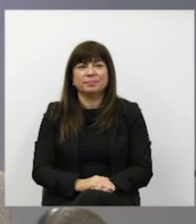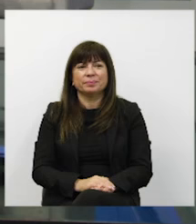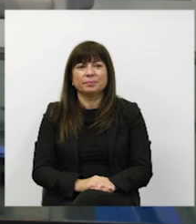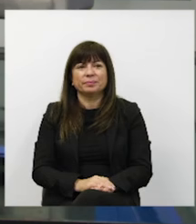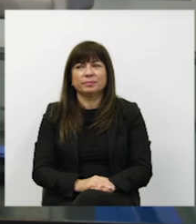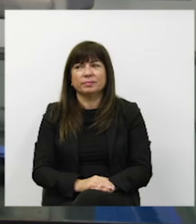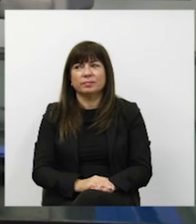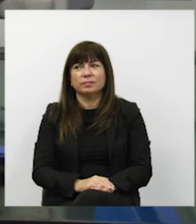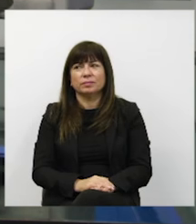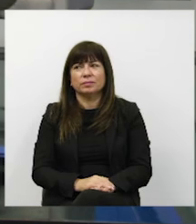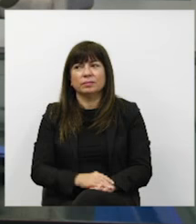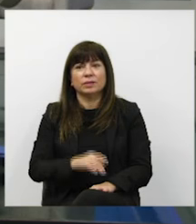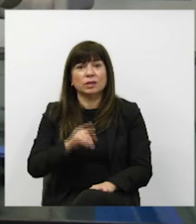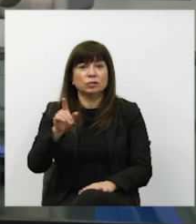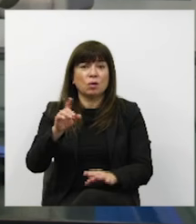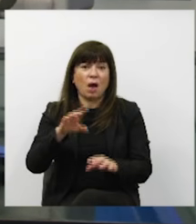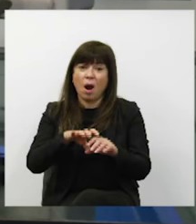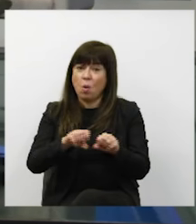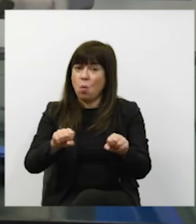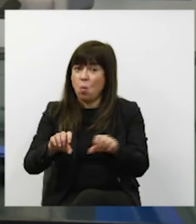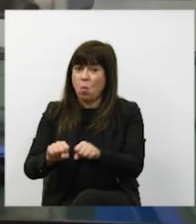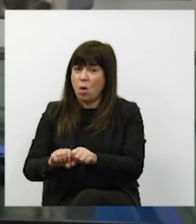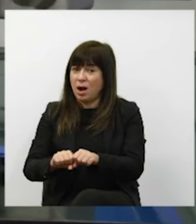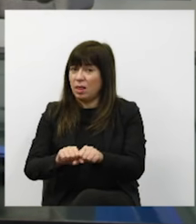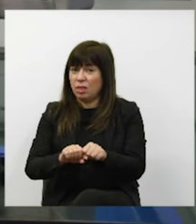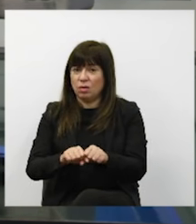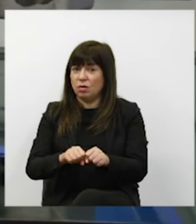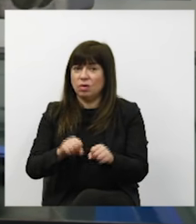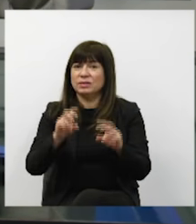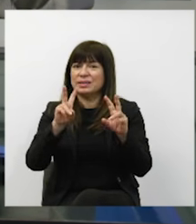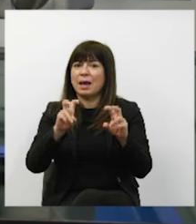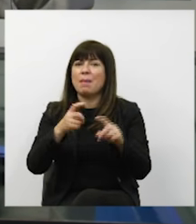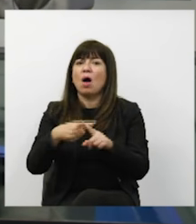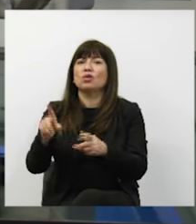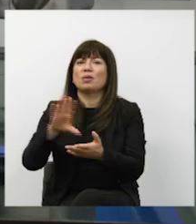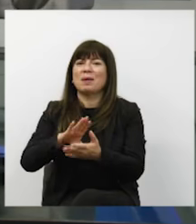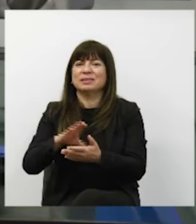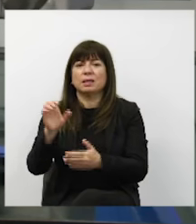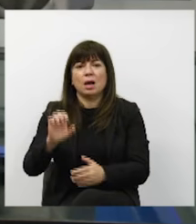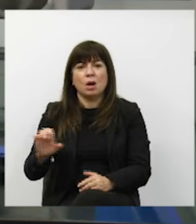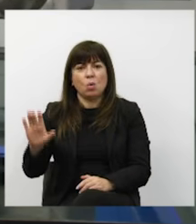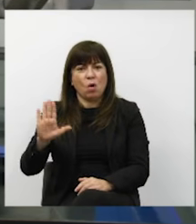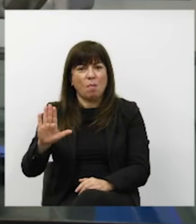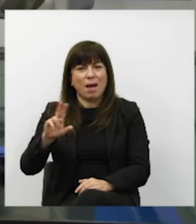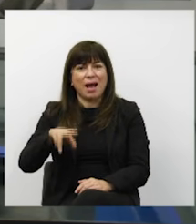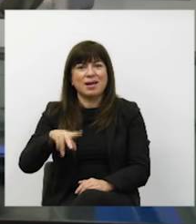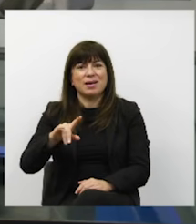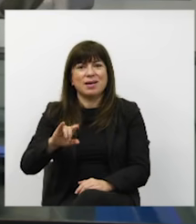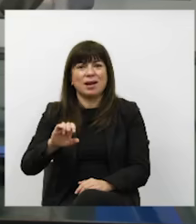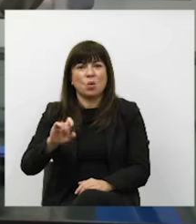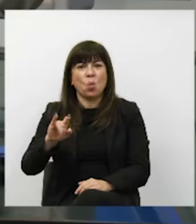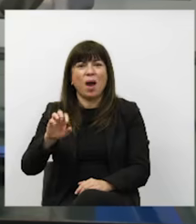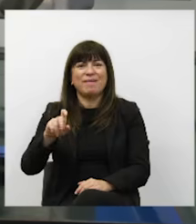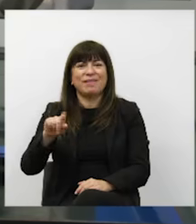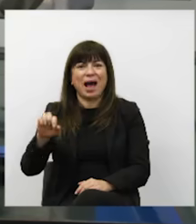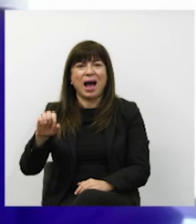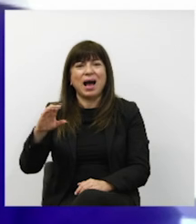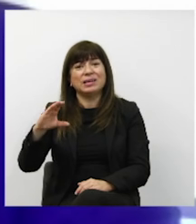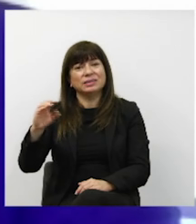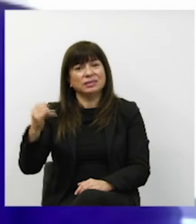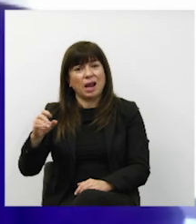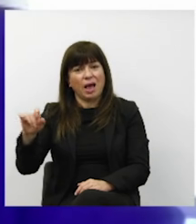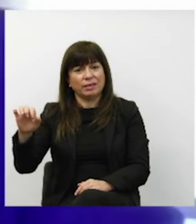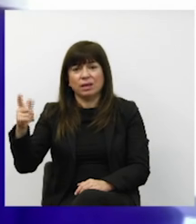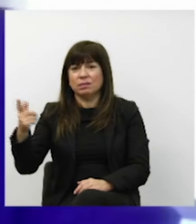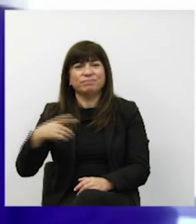De lo que decías tú, yo estoy completamente de acuerdo en el tema de Nueva Zelanda. Yo por cadena de valor no me refiero a ponernos a producir tractores, jamás.